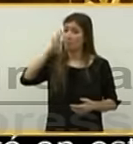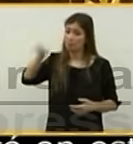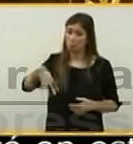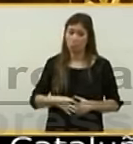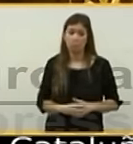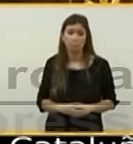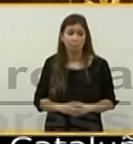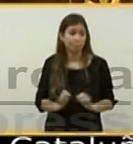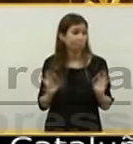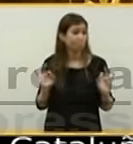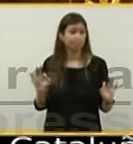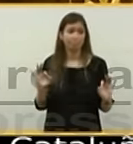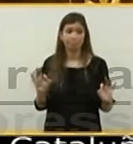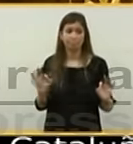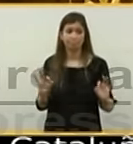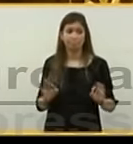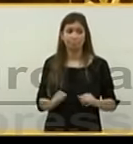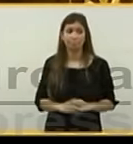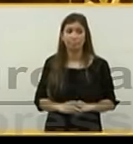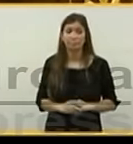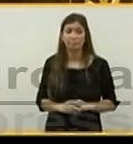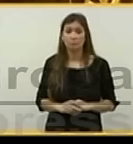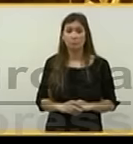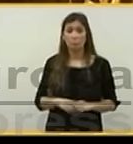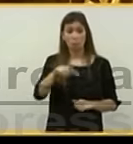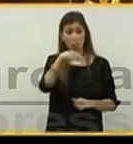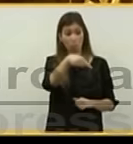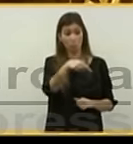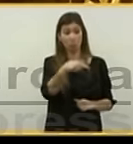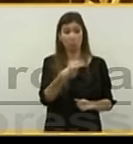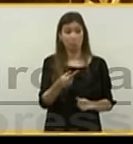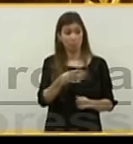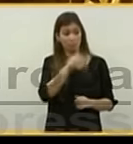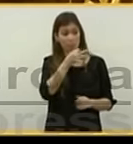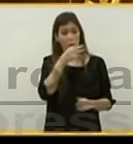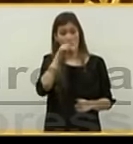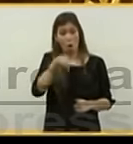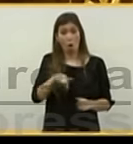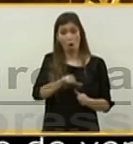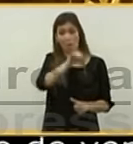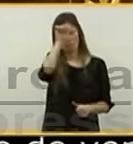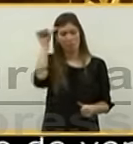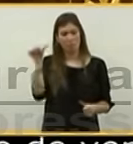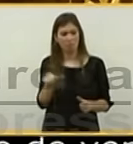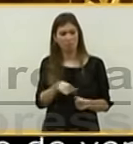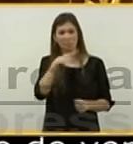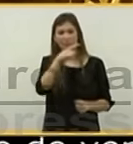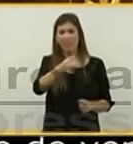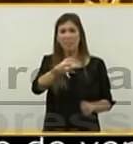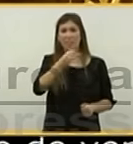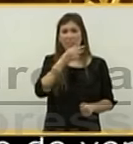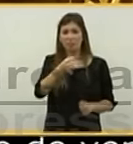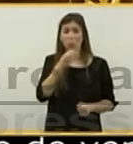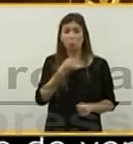¿no? Usted hoy ha hecho aquí, a mi modo de ver, sinceramente, un discurso de puro trámite.